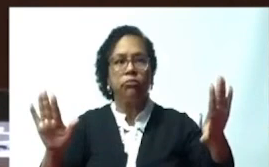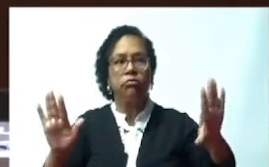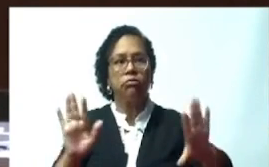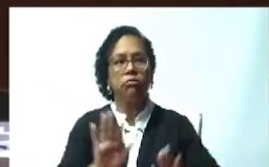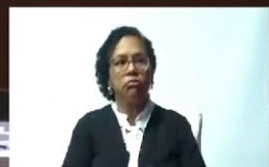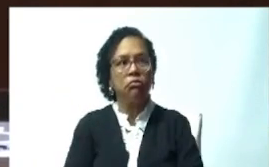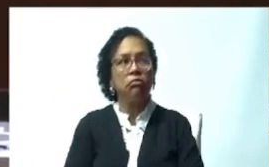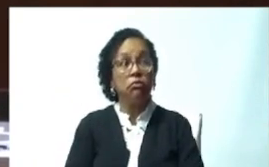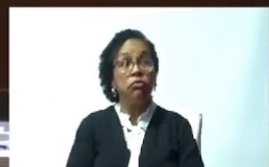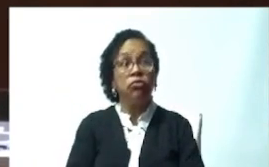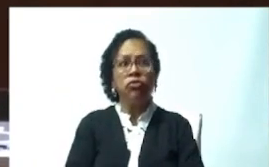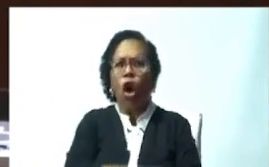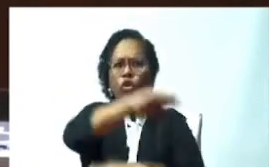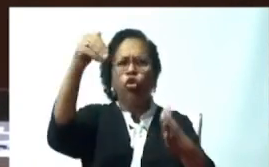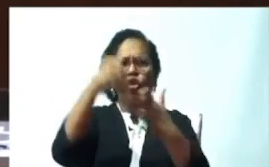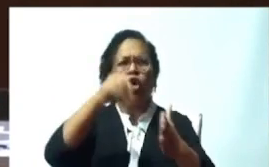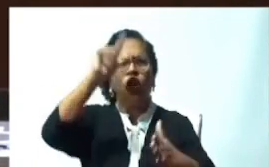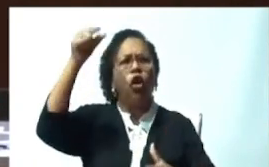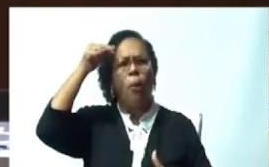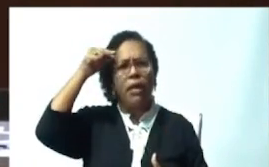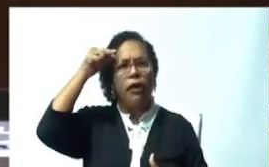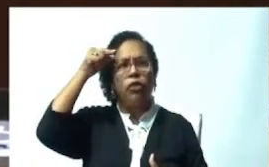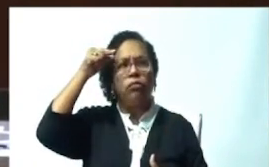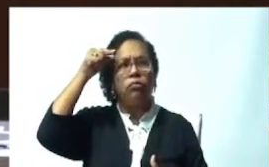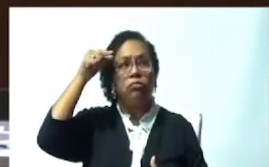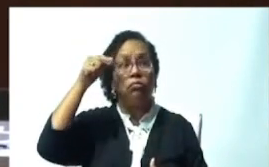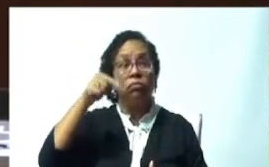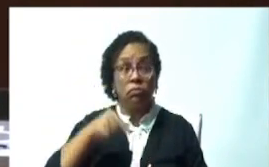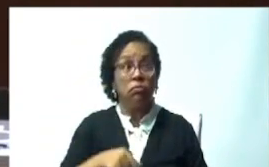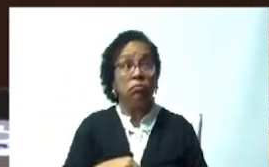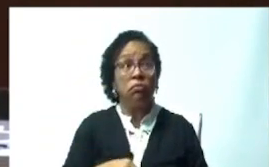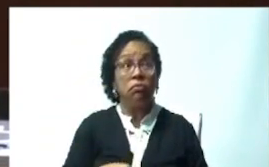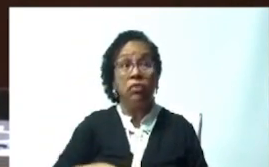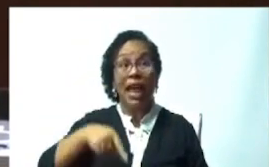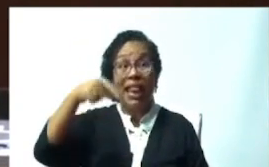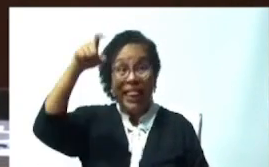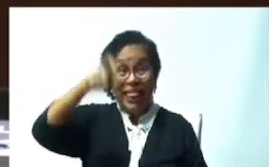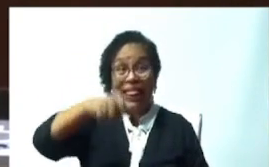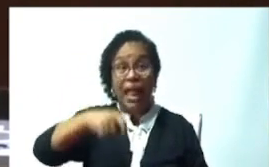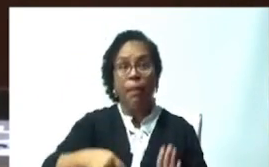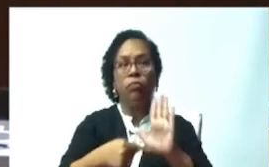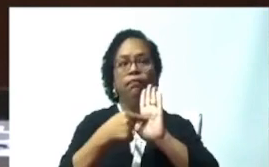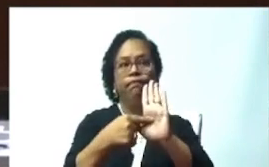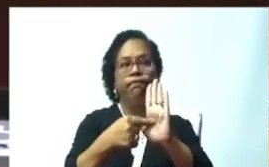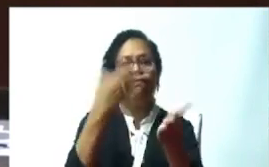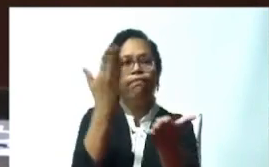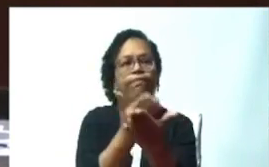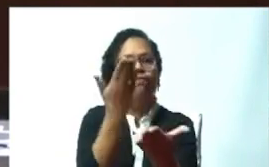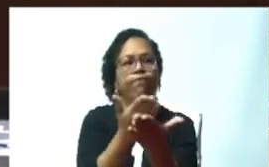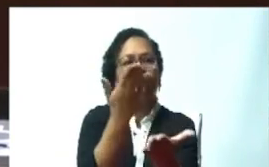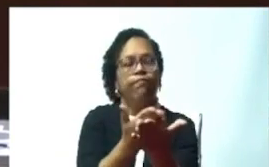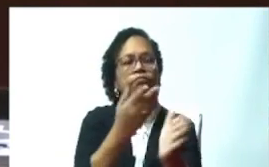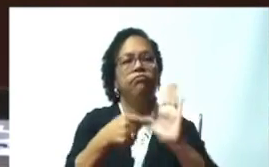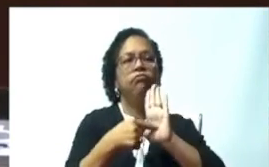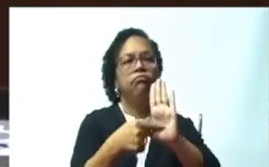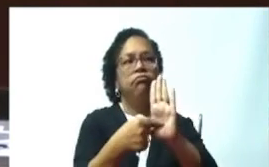Administrativamente. En todos los gobiernos. No tengo que recogerlo. Lo que tengo es que presentar la prueba.